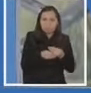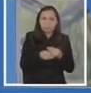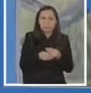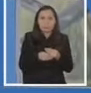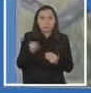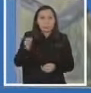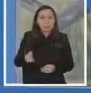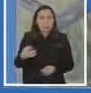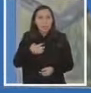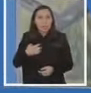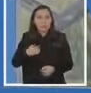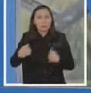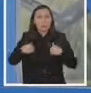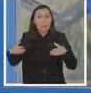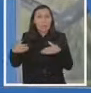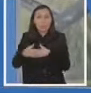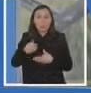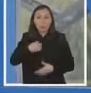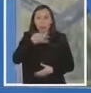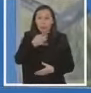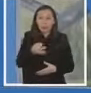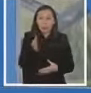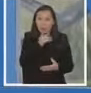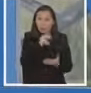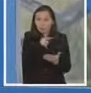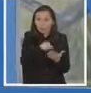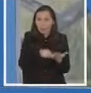Siempre se asusta mi equipo cuando digo esto.